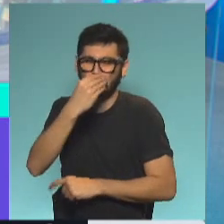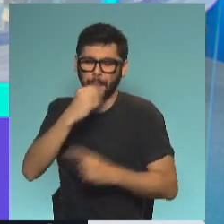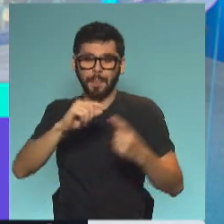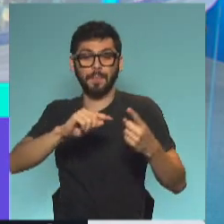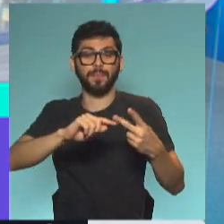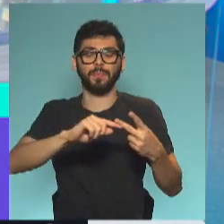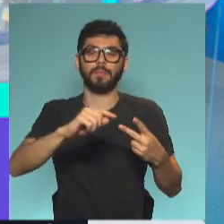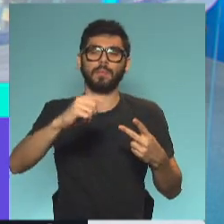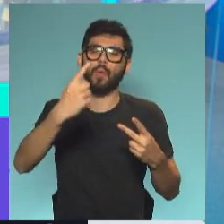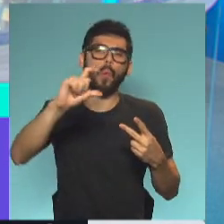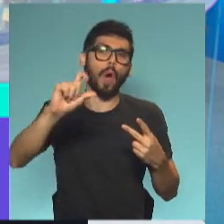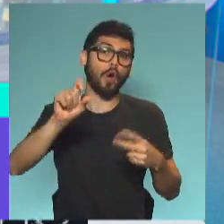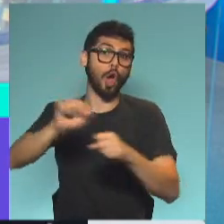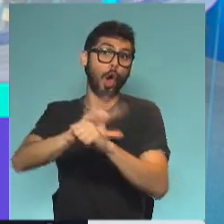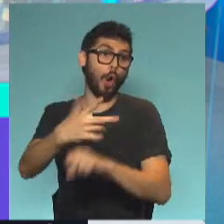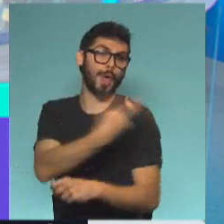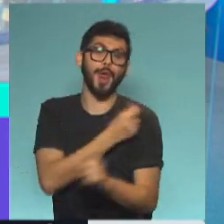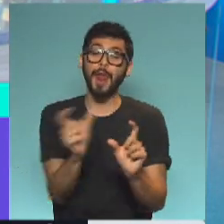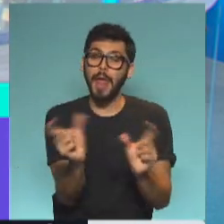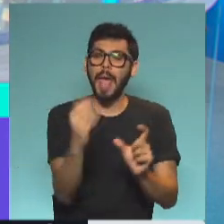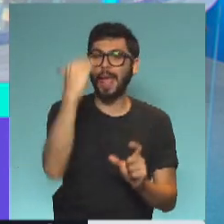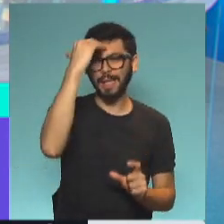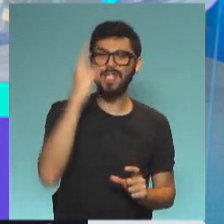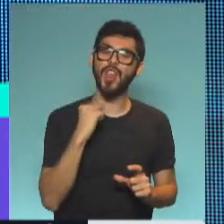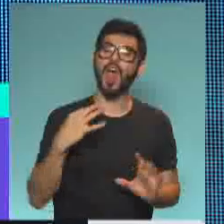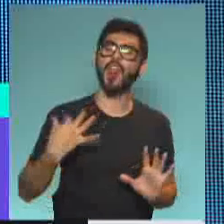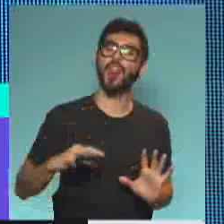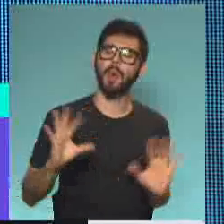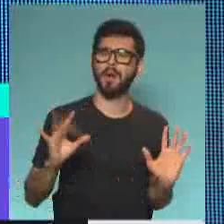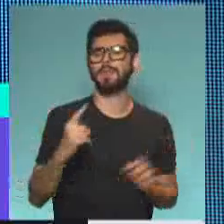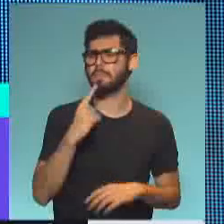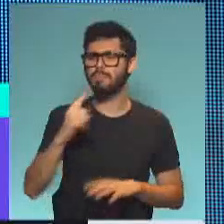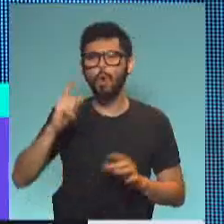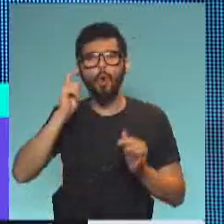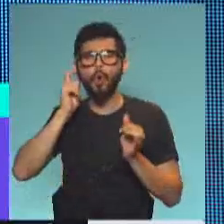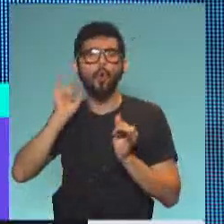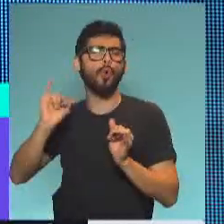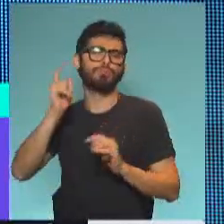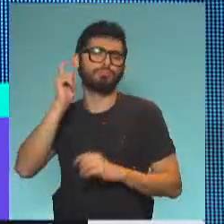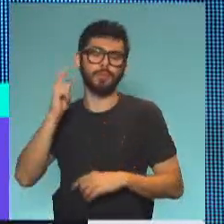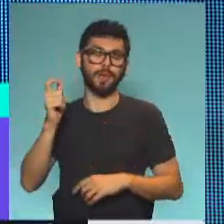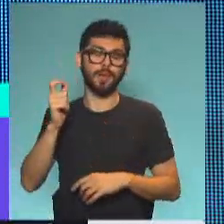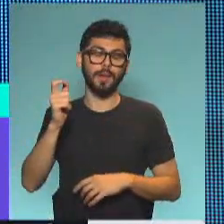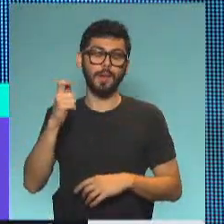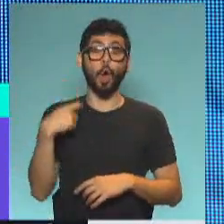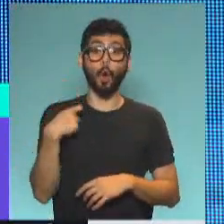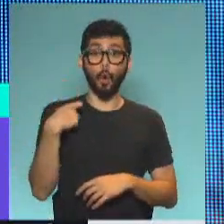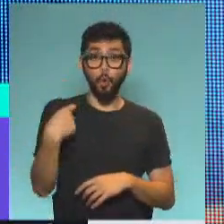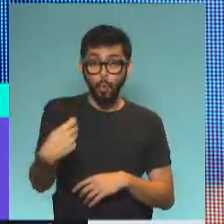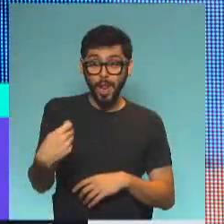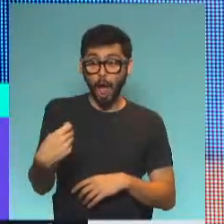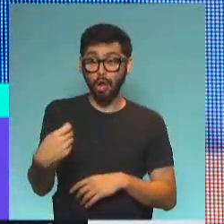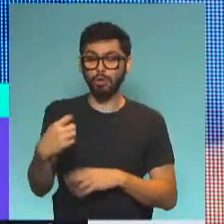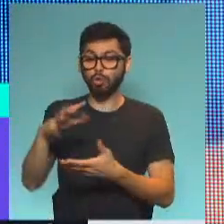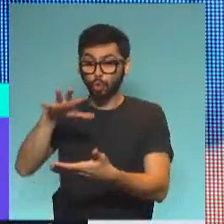de la vacuna contra la cob y 19 qué pasa con aquellos jubilados que ya tienen turno para la vacuna antigripal por ejemplo